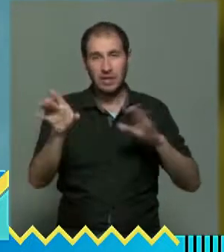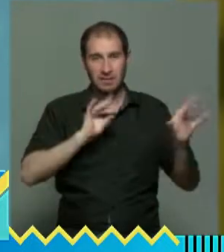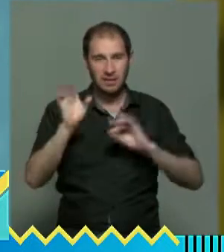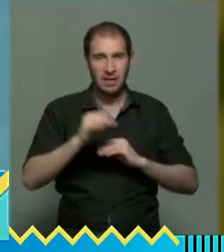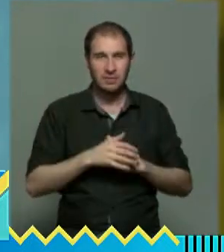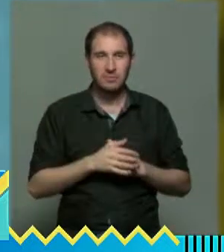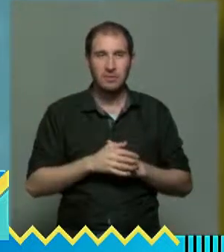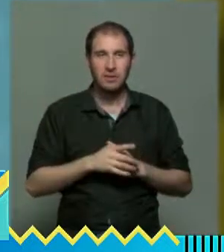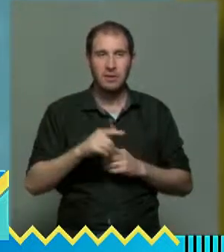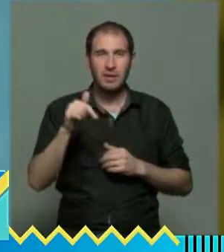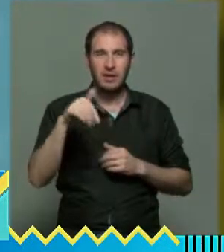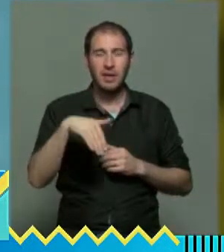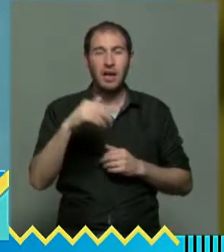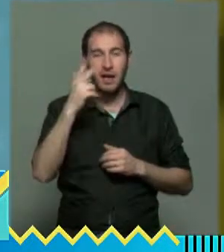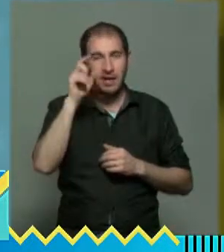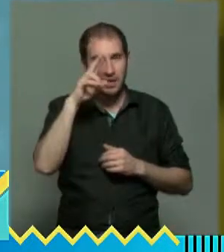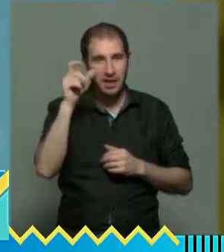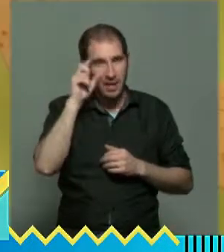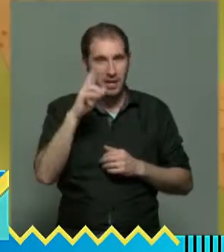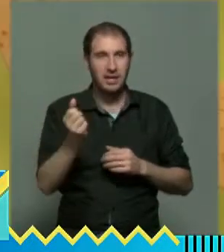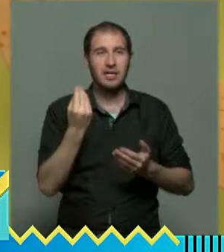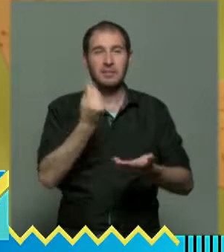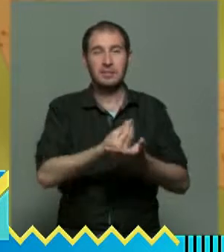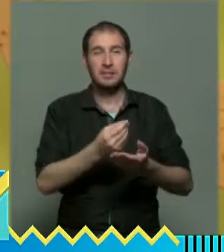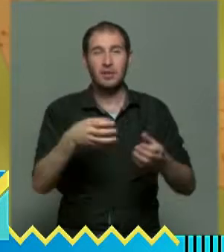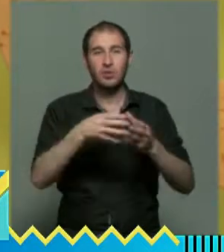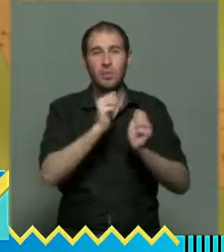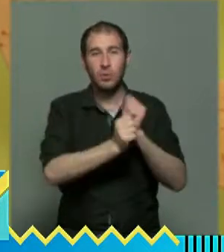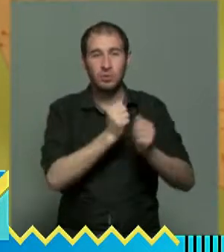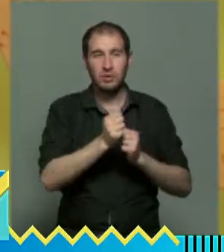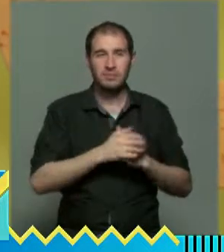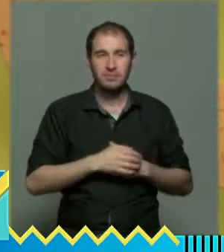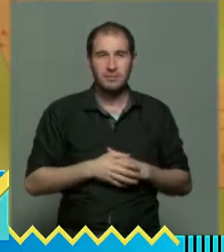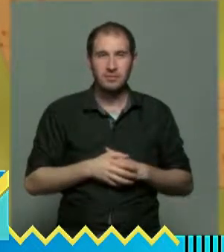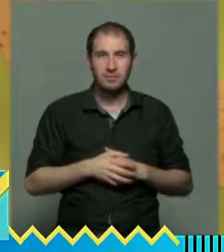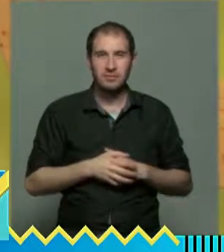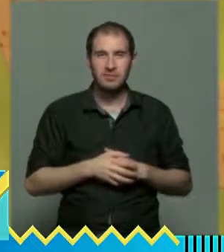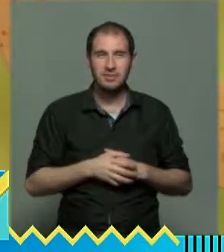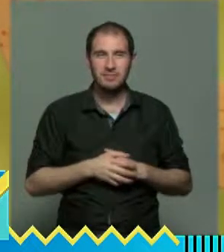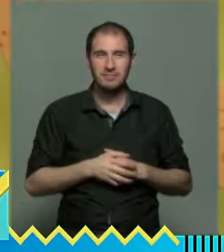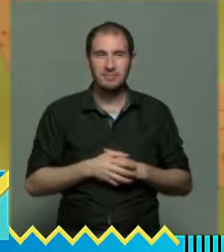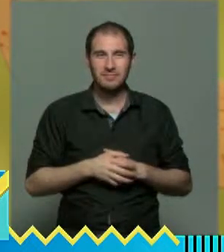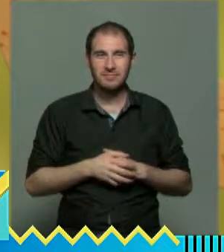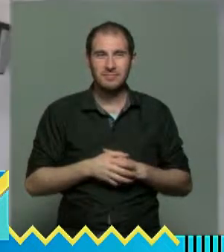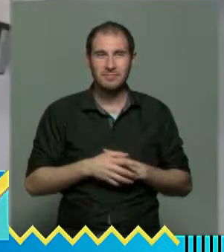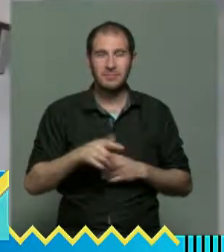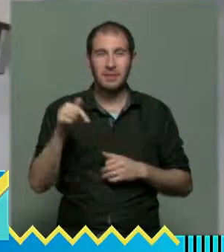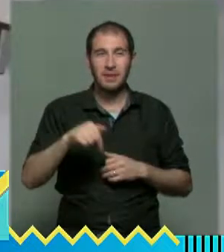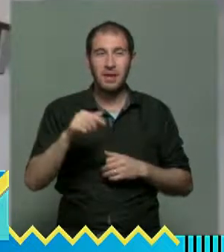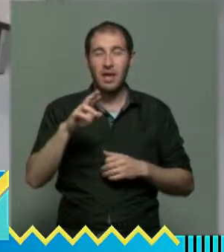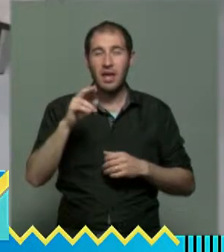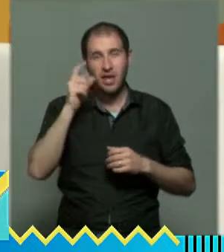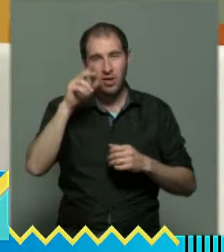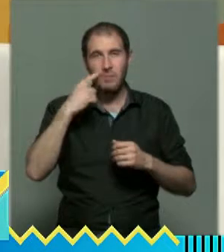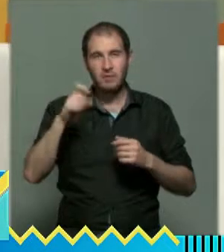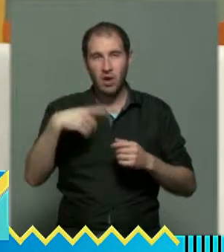Está con nosotros Malvina Luera, representante de la Asociación de Pequeños Productores del Este. Muchísimas gracias, Malvina, por estar acá. Muchas gracias. Eduardo Sancho,